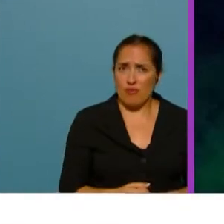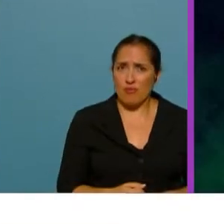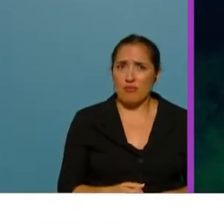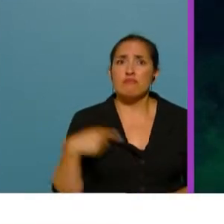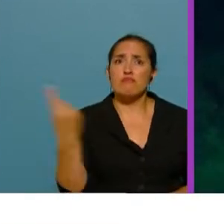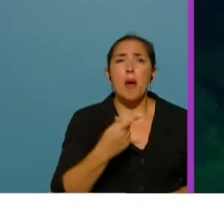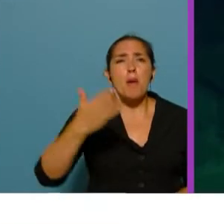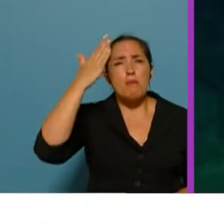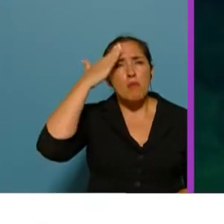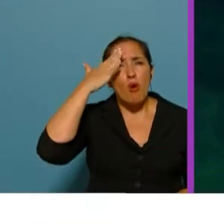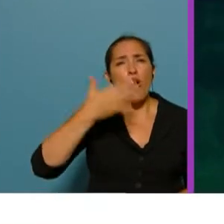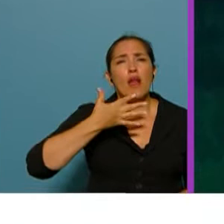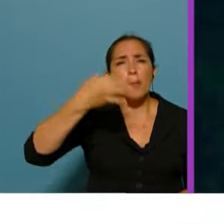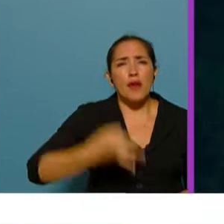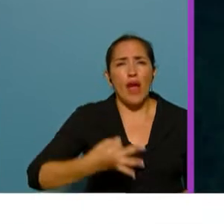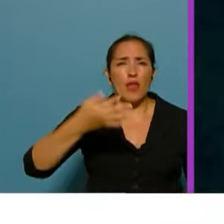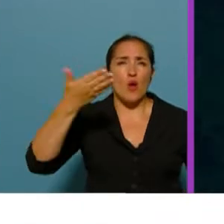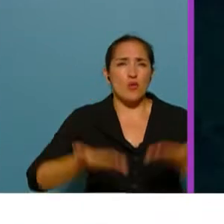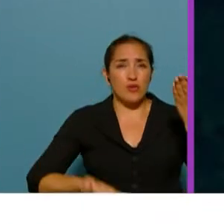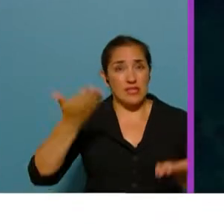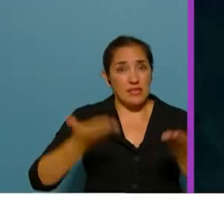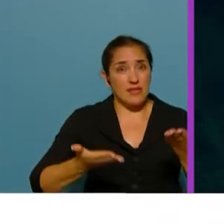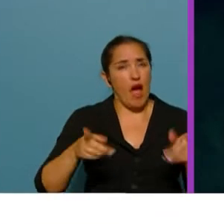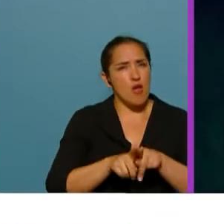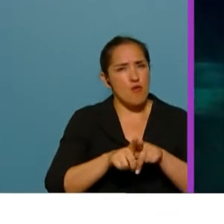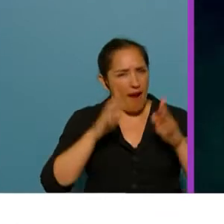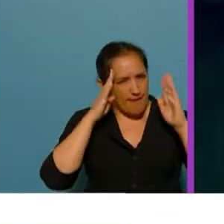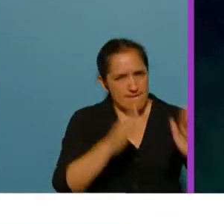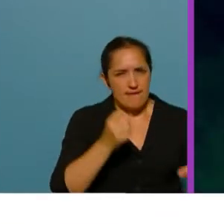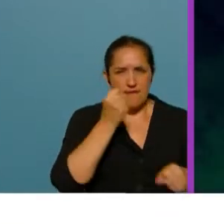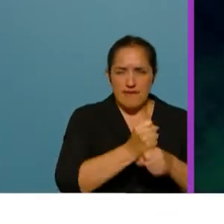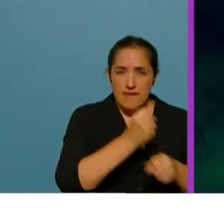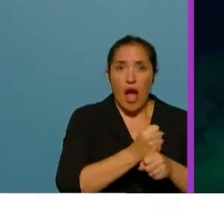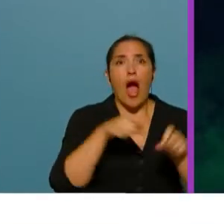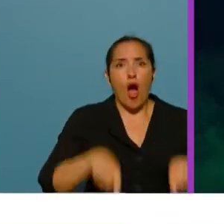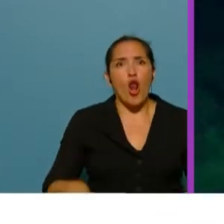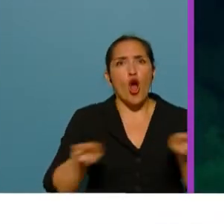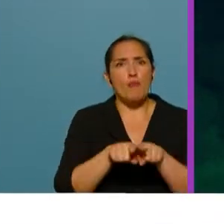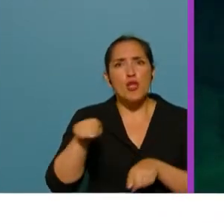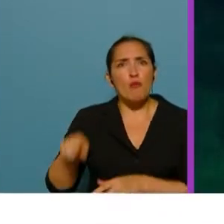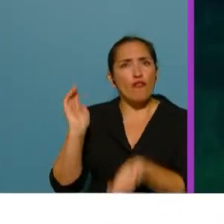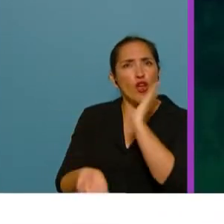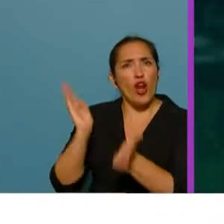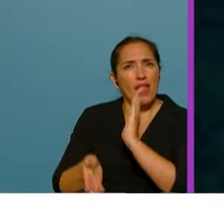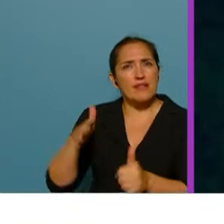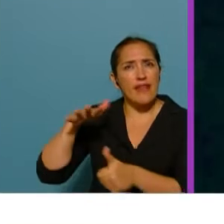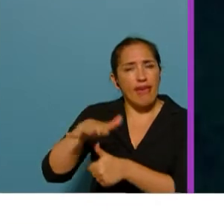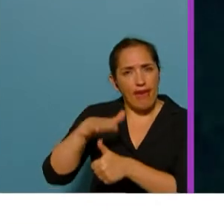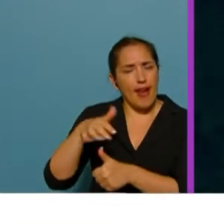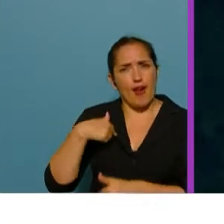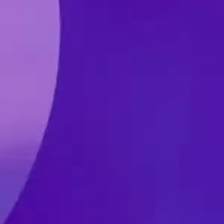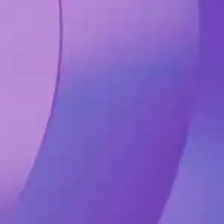memoria, verdad y justicia. Ahora vamos a hacerlo también con la intolerancia a estas violencias.